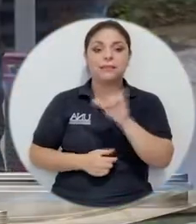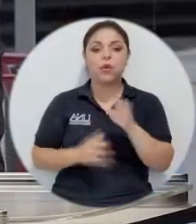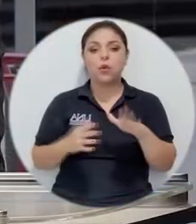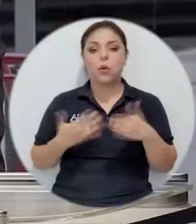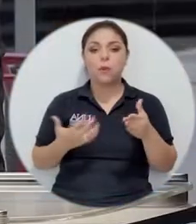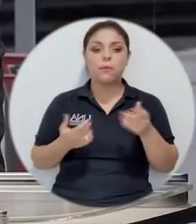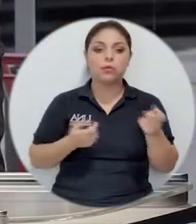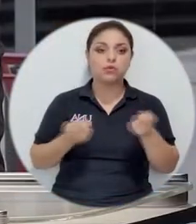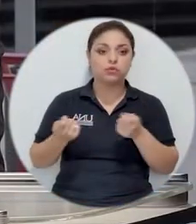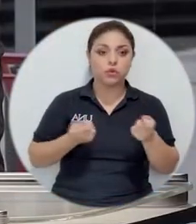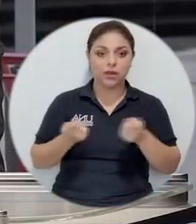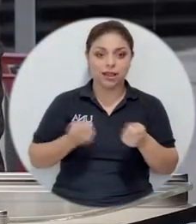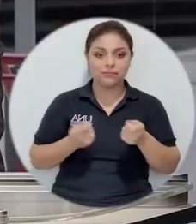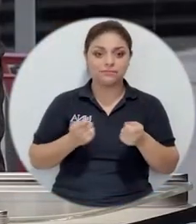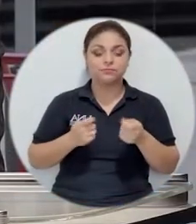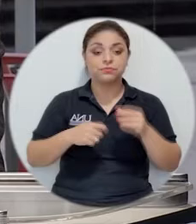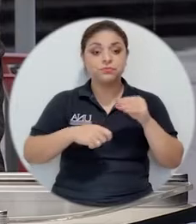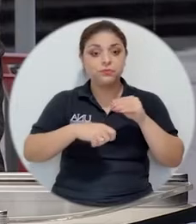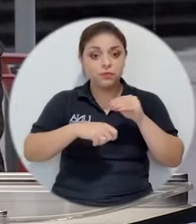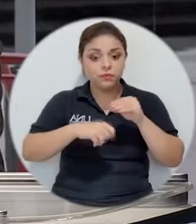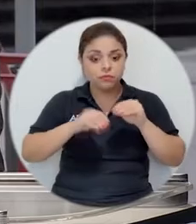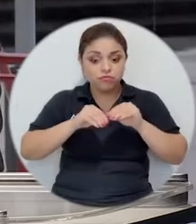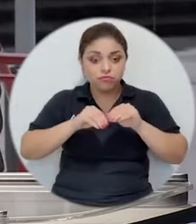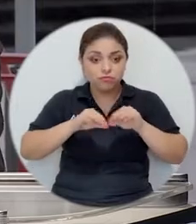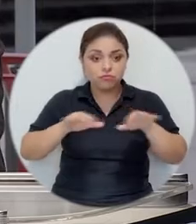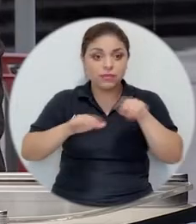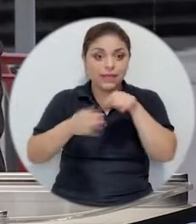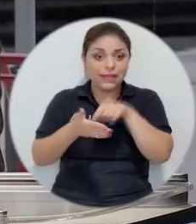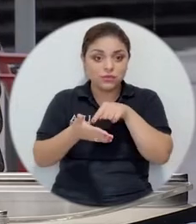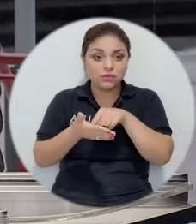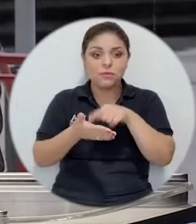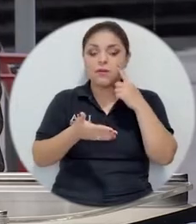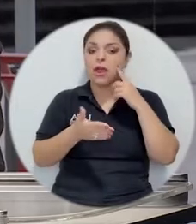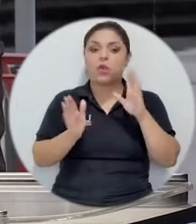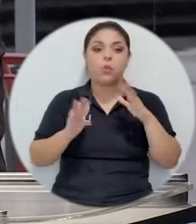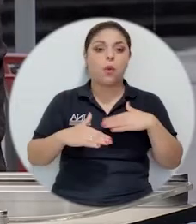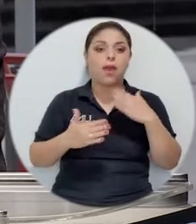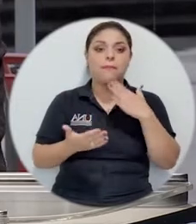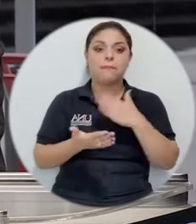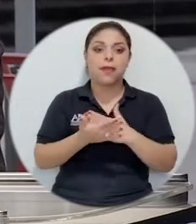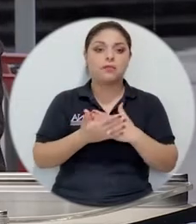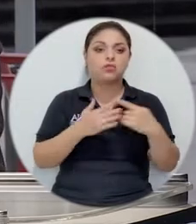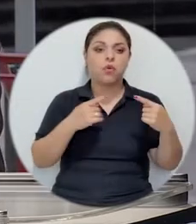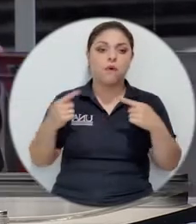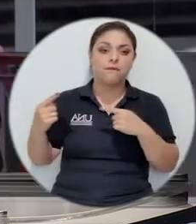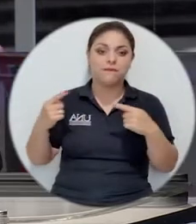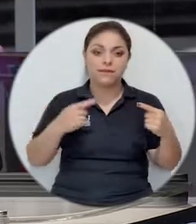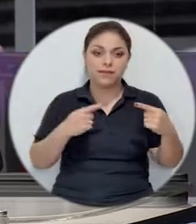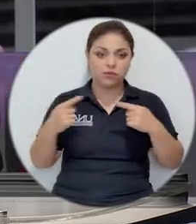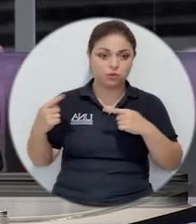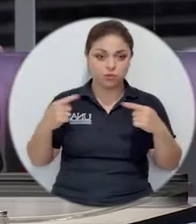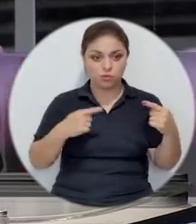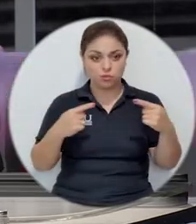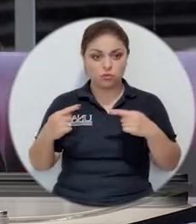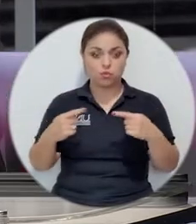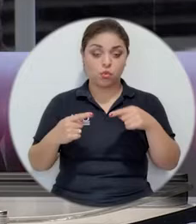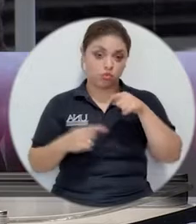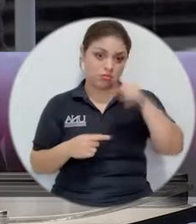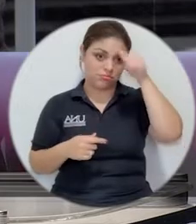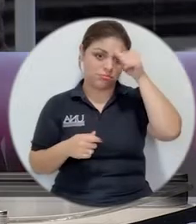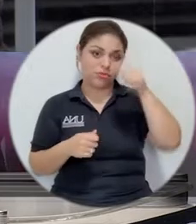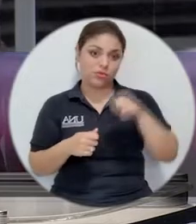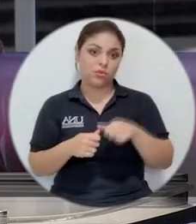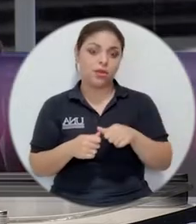cómo controlar estos flujos para que no nos generen conflictos que ya hemos tenido. Recordará usted, Maribel,